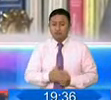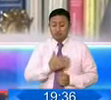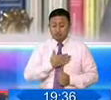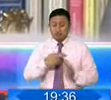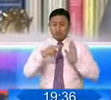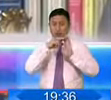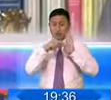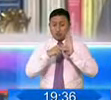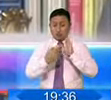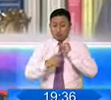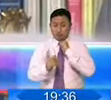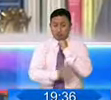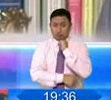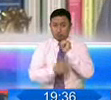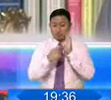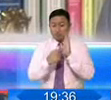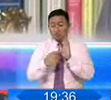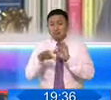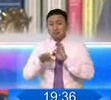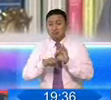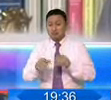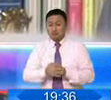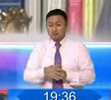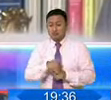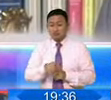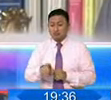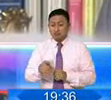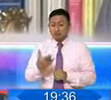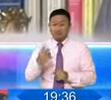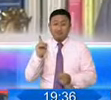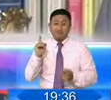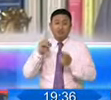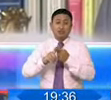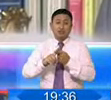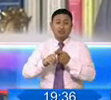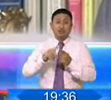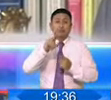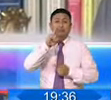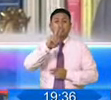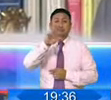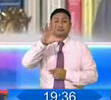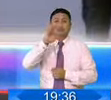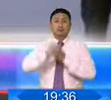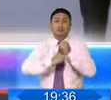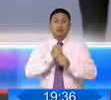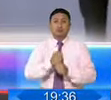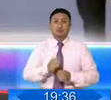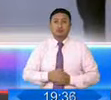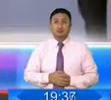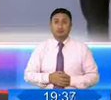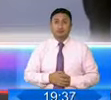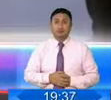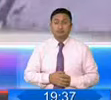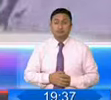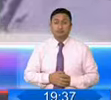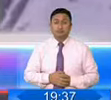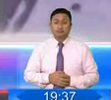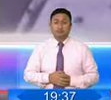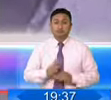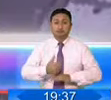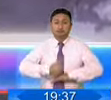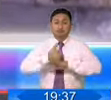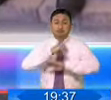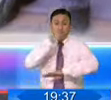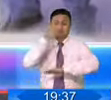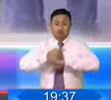penal indica de que debería ser hasta una pena de 25 años. Además, el tribunal le dispuso